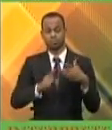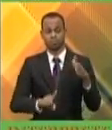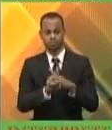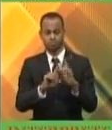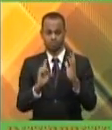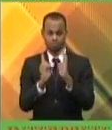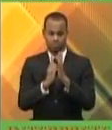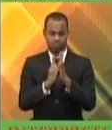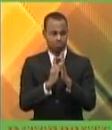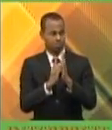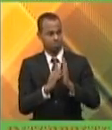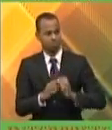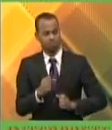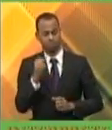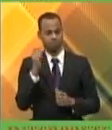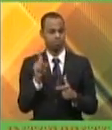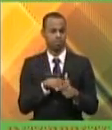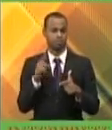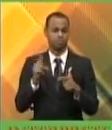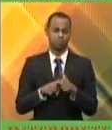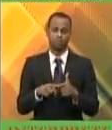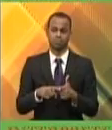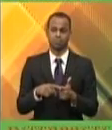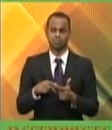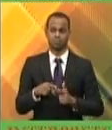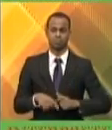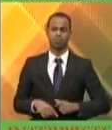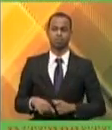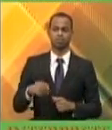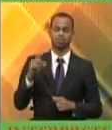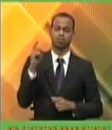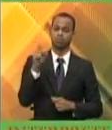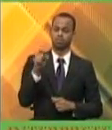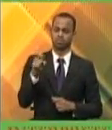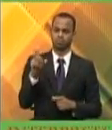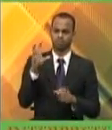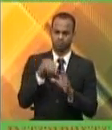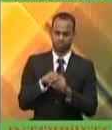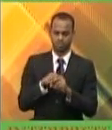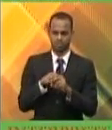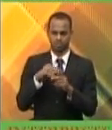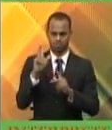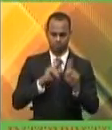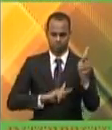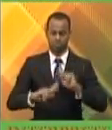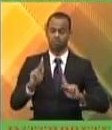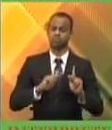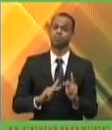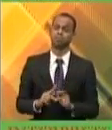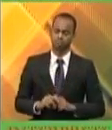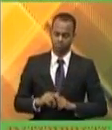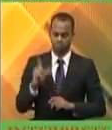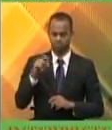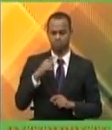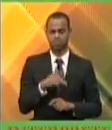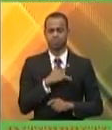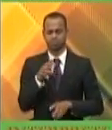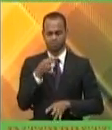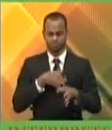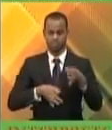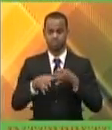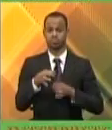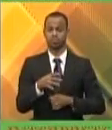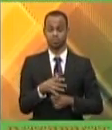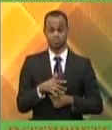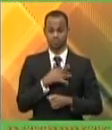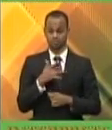discapacidad x entonces si hay que ponerse en los zapatos de las personas ponerse en los zapatos de las personas la